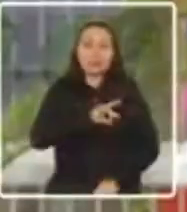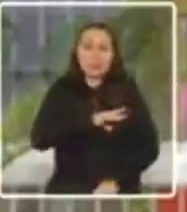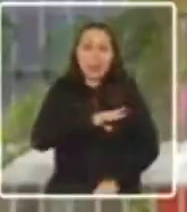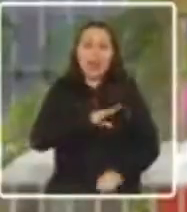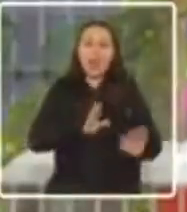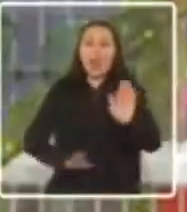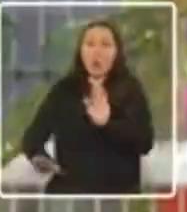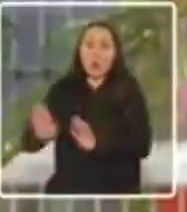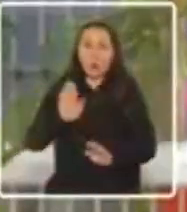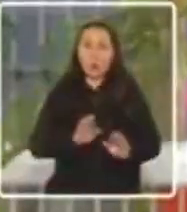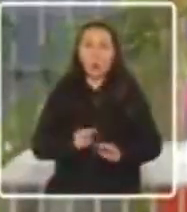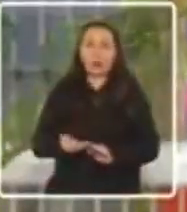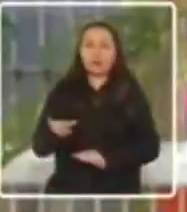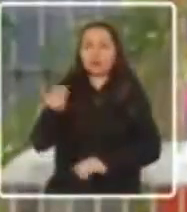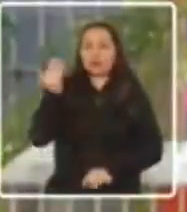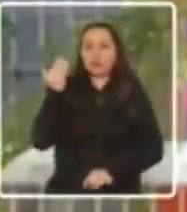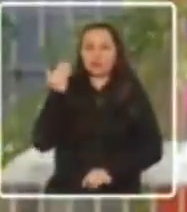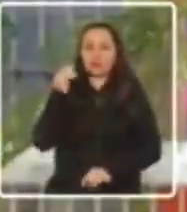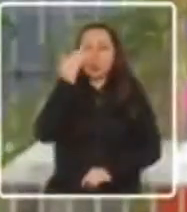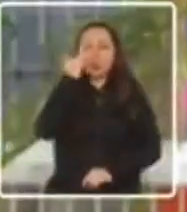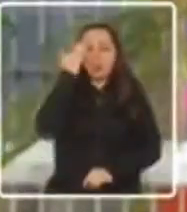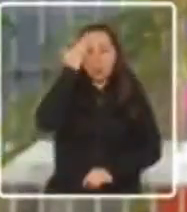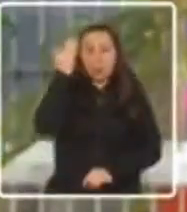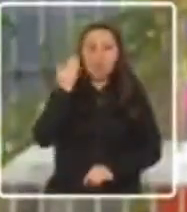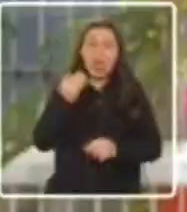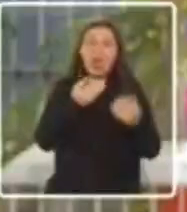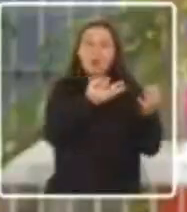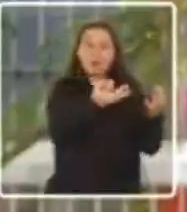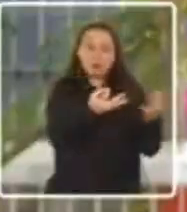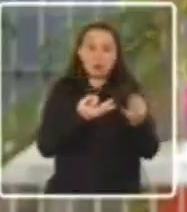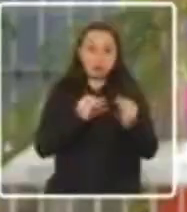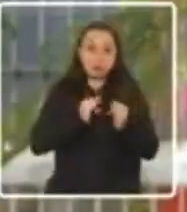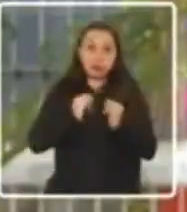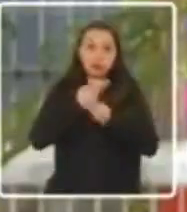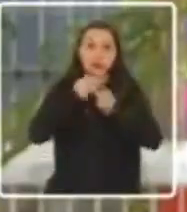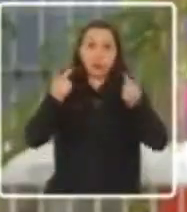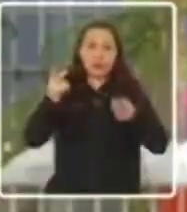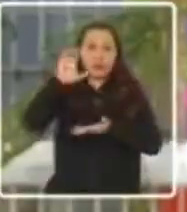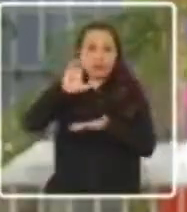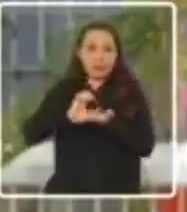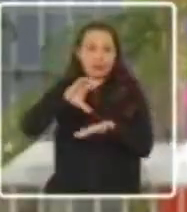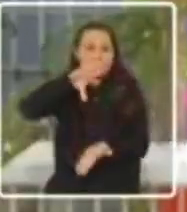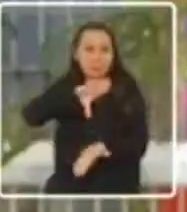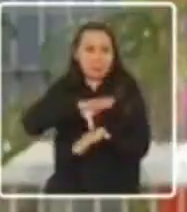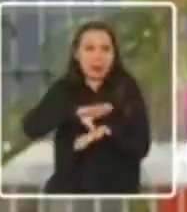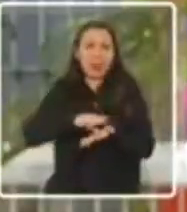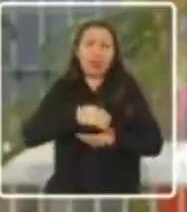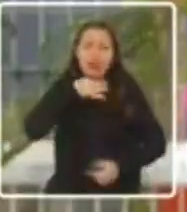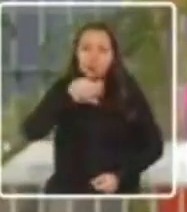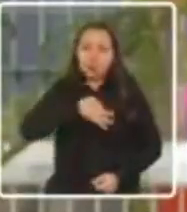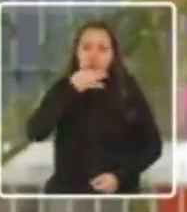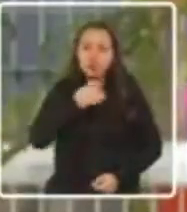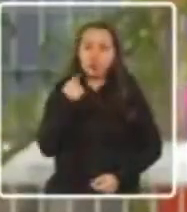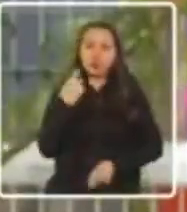Cuida. Hace unos días atrás, en la cuenta pública del Estado de la Nación, conté